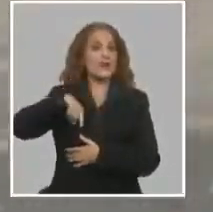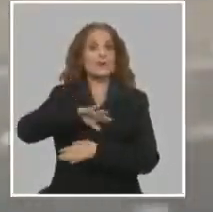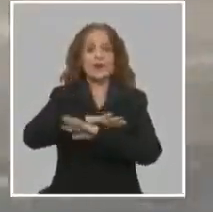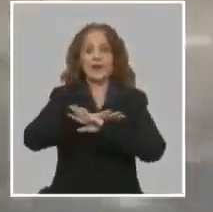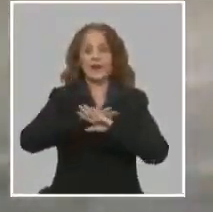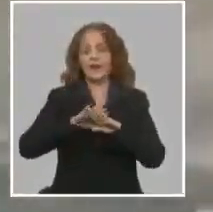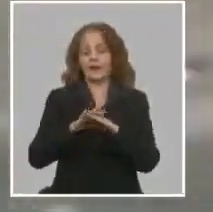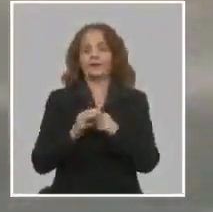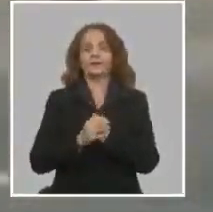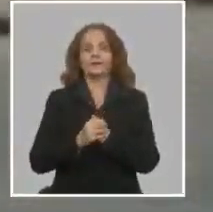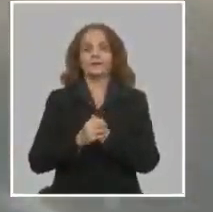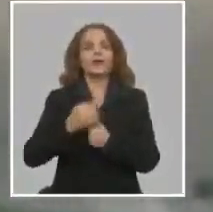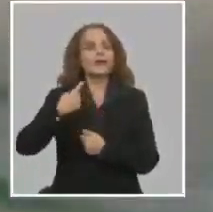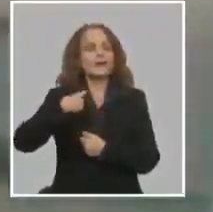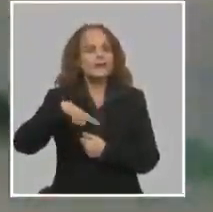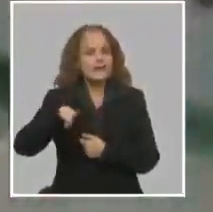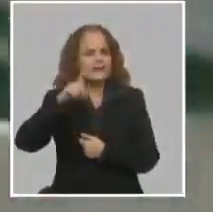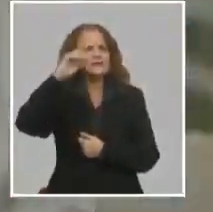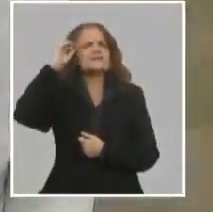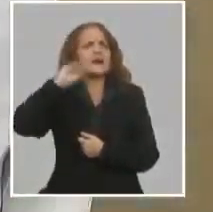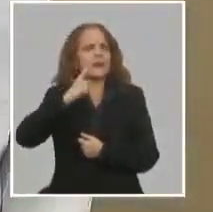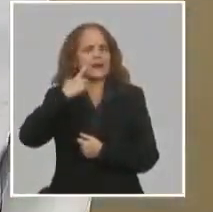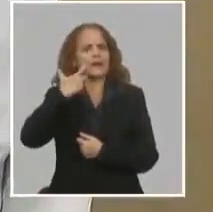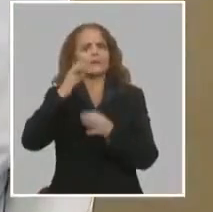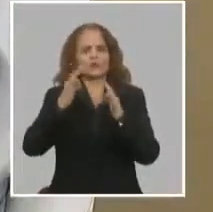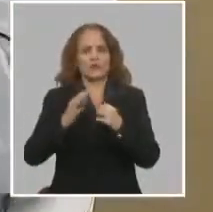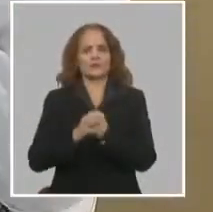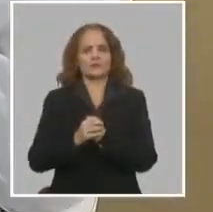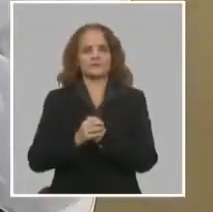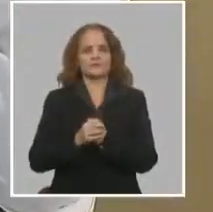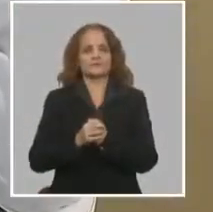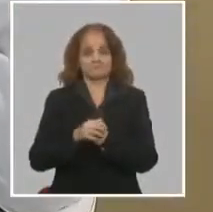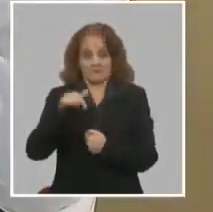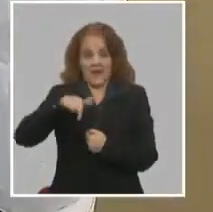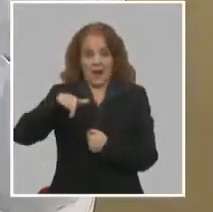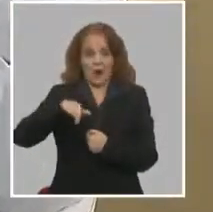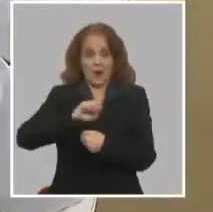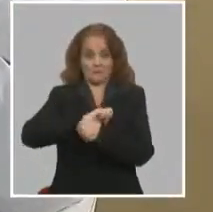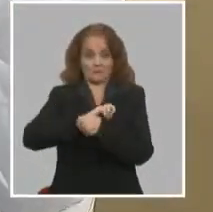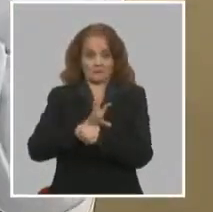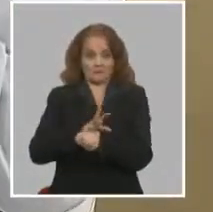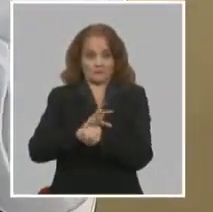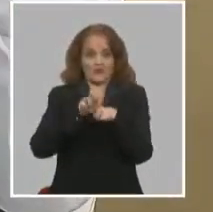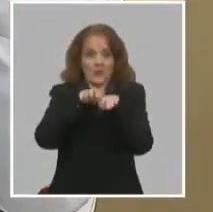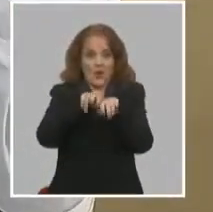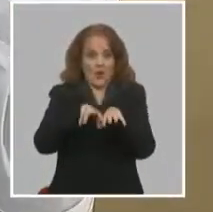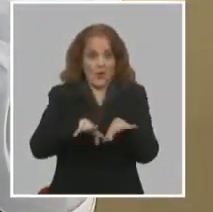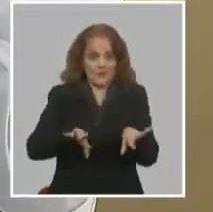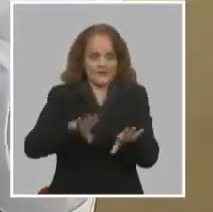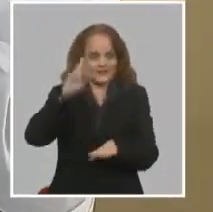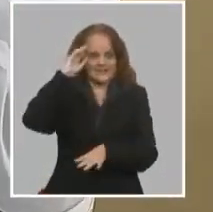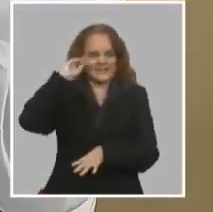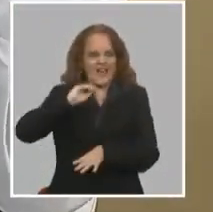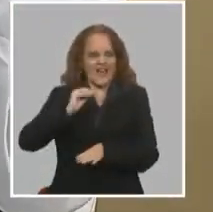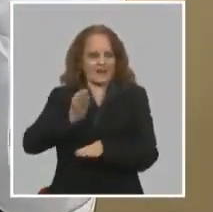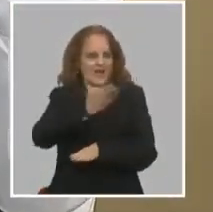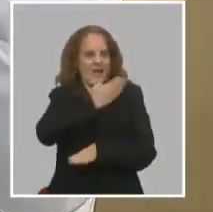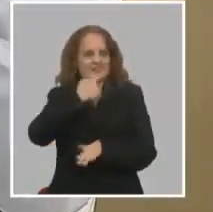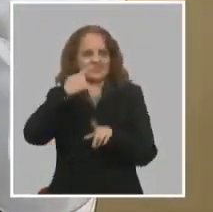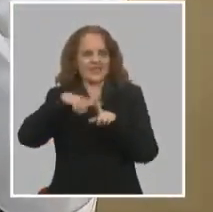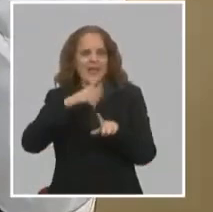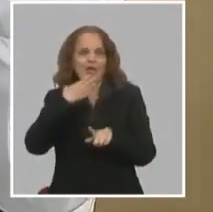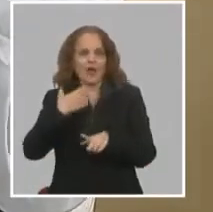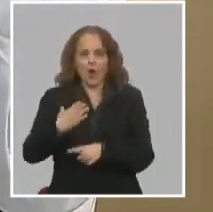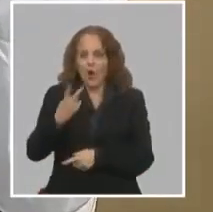momento del futuro iba a ser importante, como ocurrió con la COVID. Porque las principales brigadas médicas que se